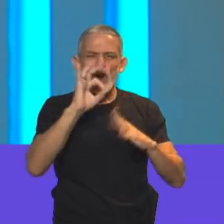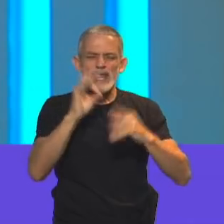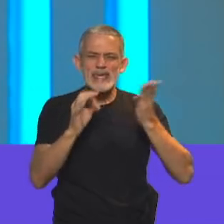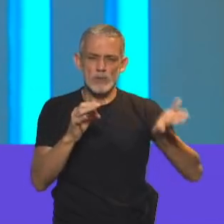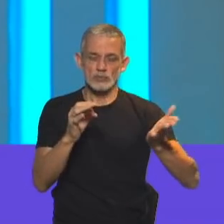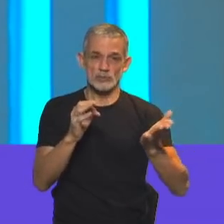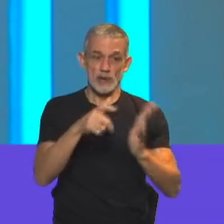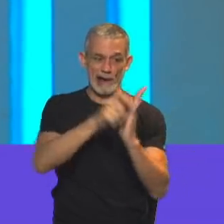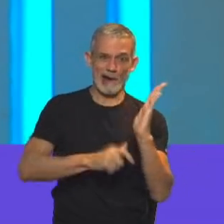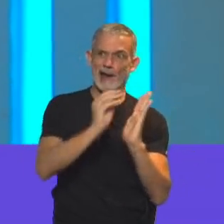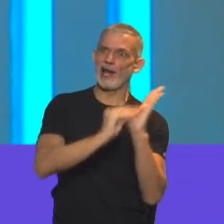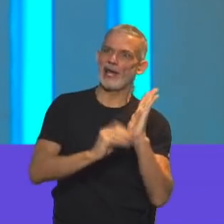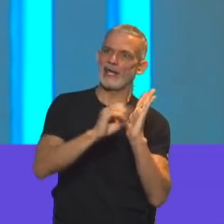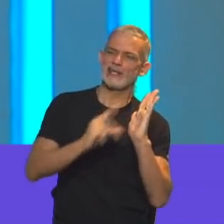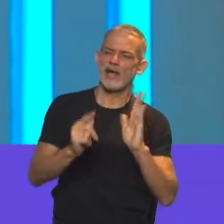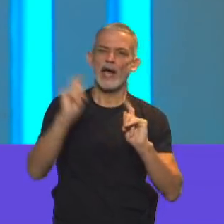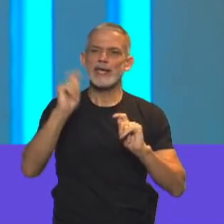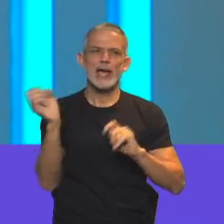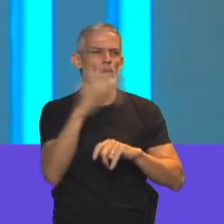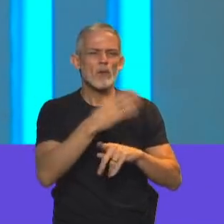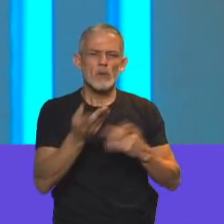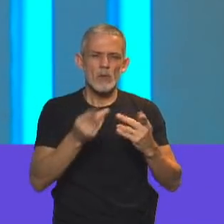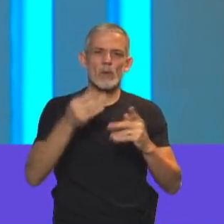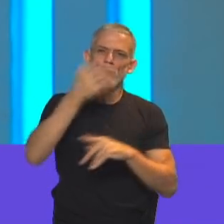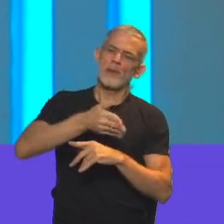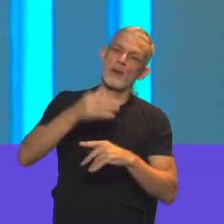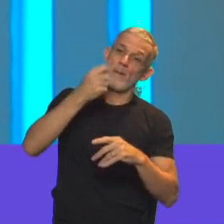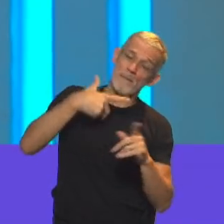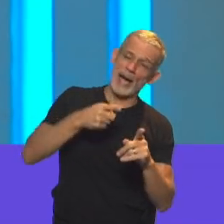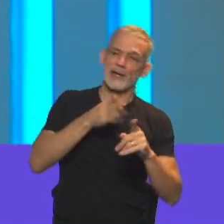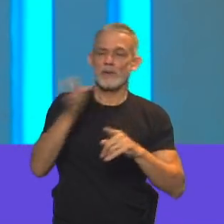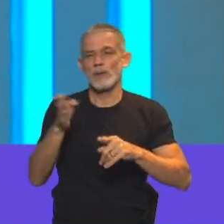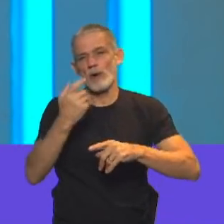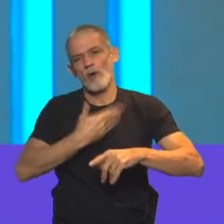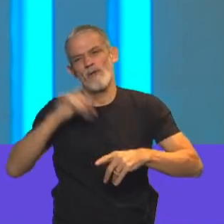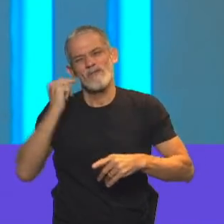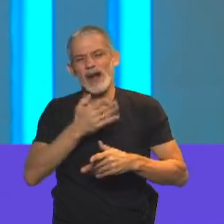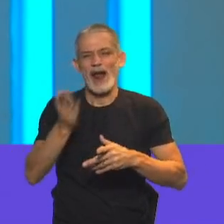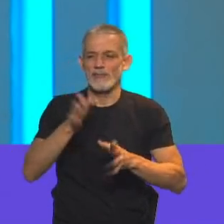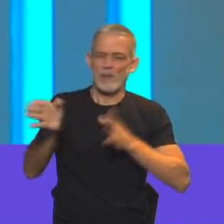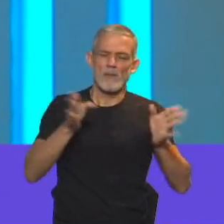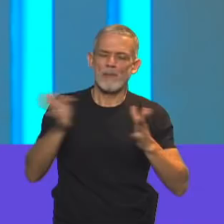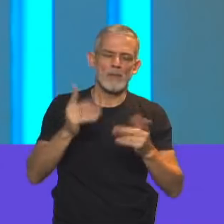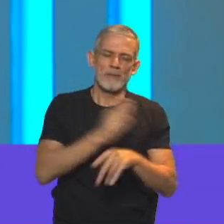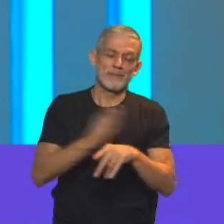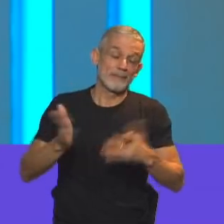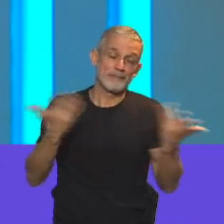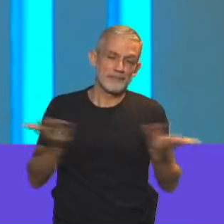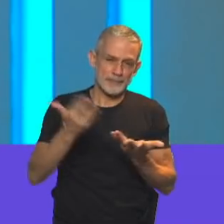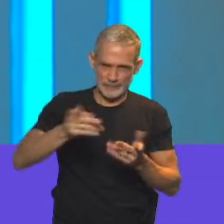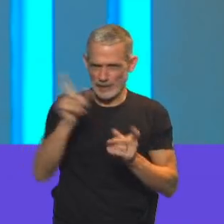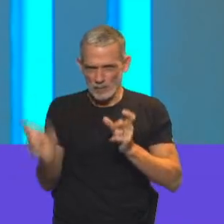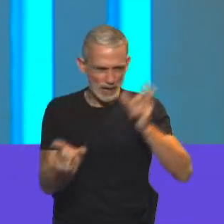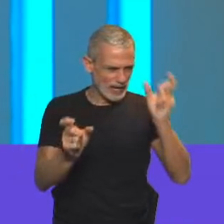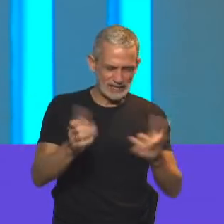tirarse al listado de quienes visitaron al expresidente mauricio macri quienes visitaron a alberto fernández durante el aislamiento es